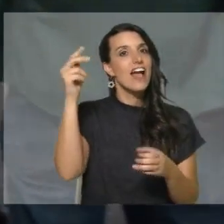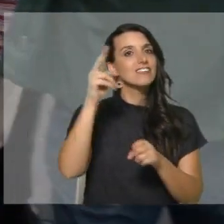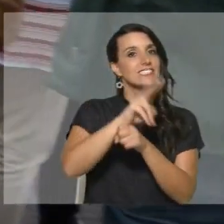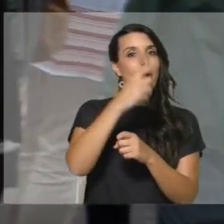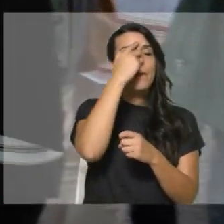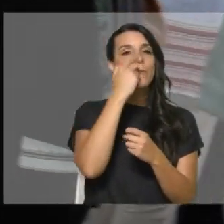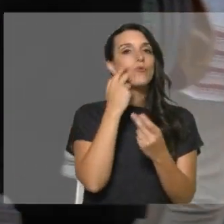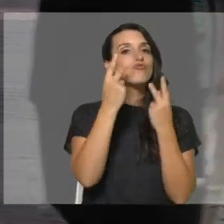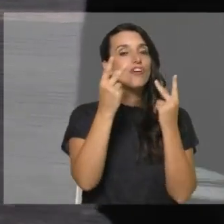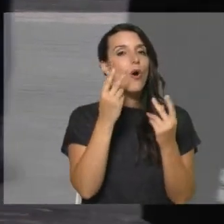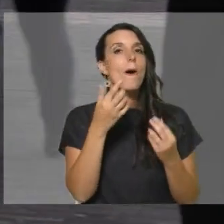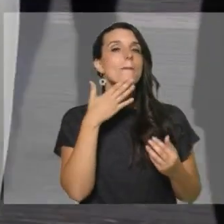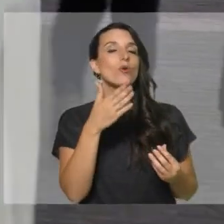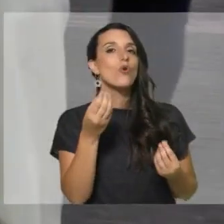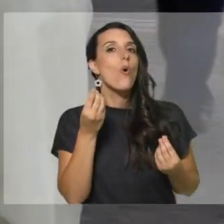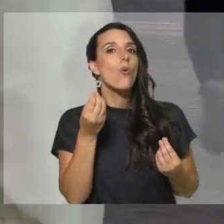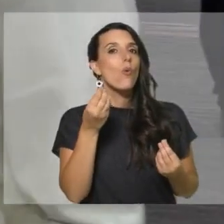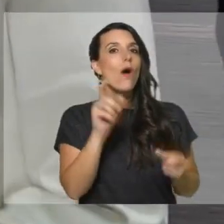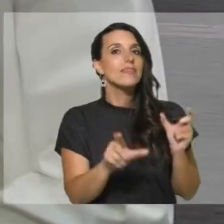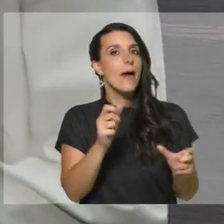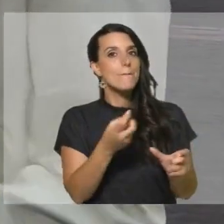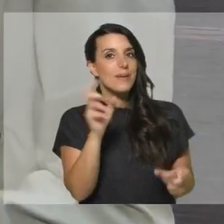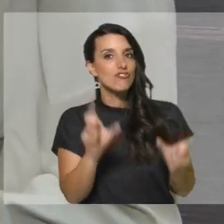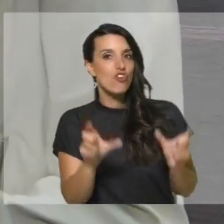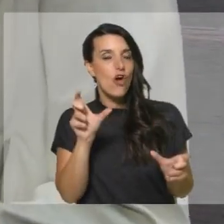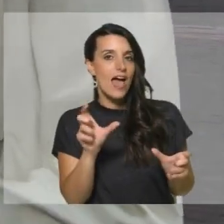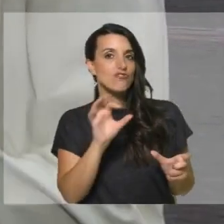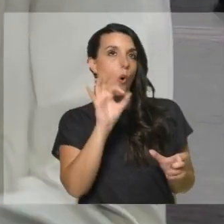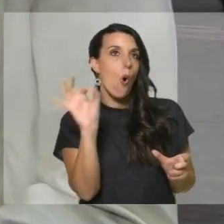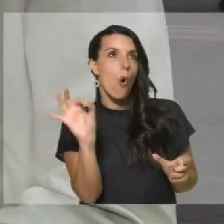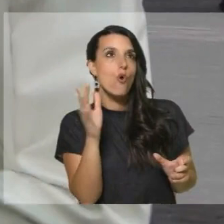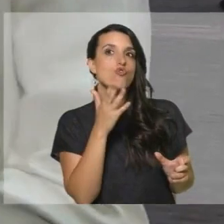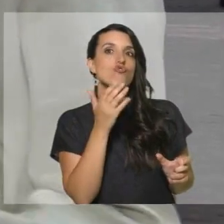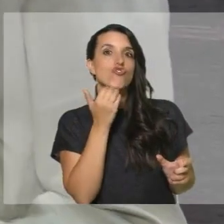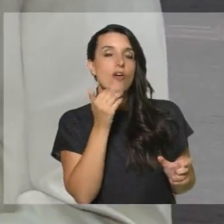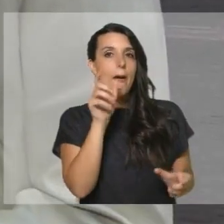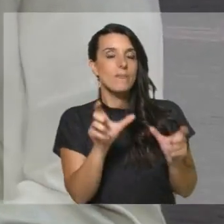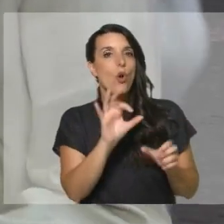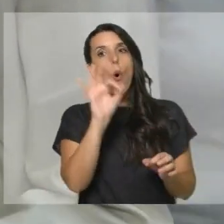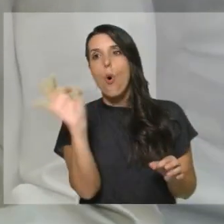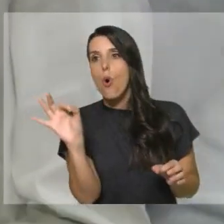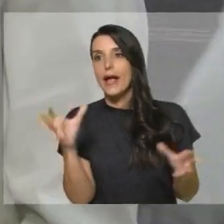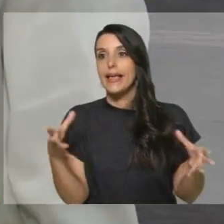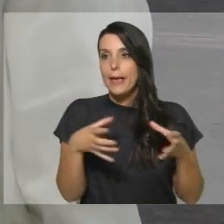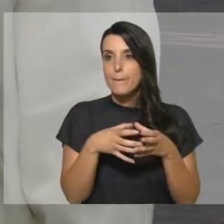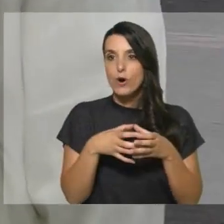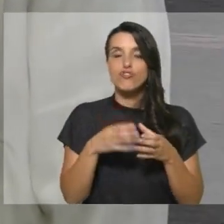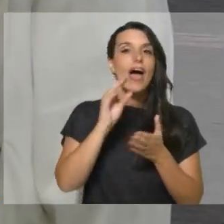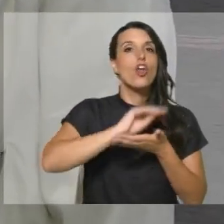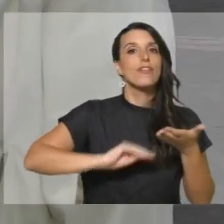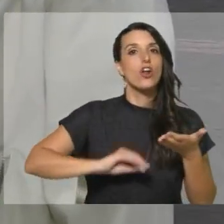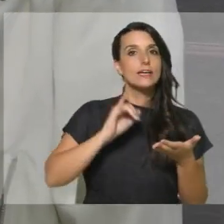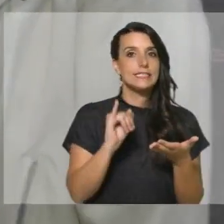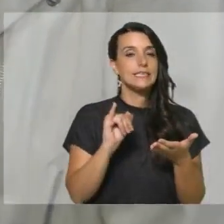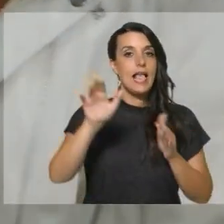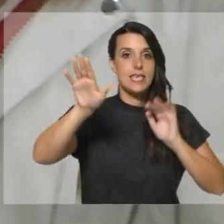Museo Nacional. ¿Cuántas personas, si es personas o no sé si es persona o también puede ser como equipo, se presentaron? Sí, es